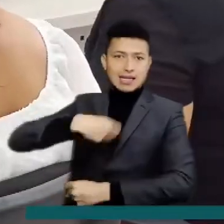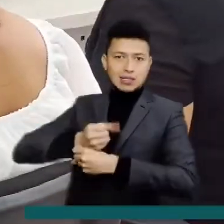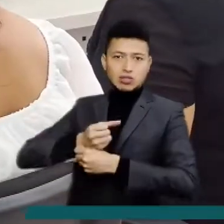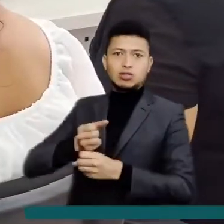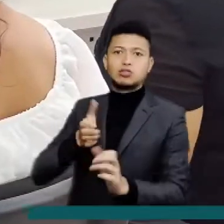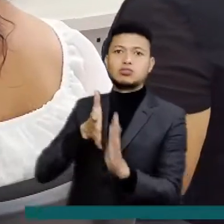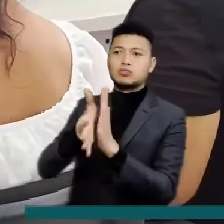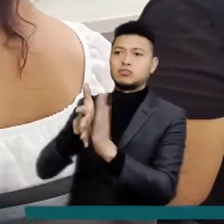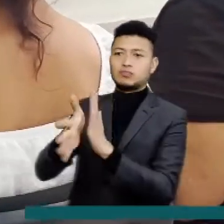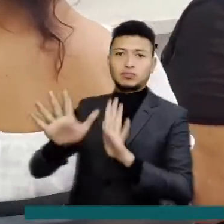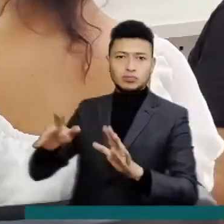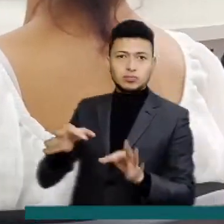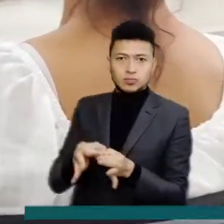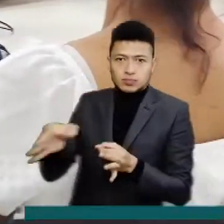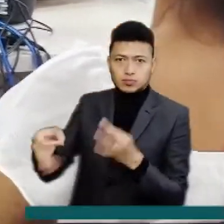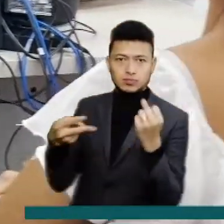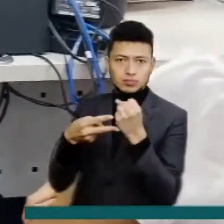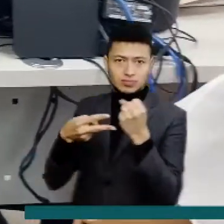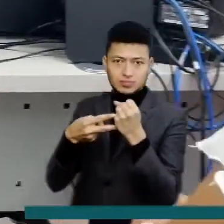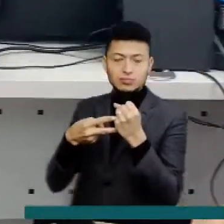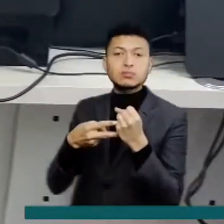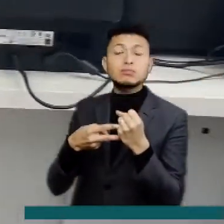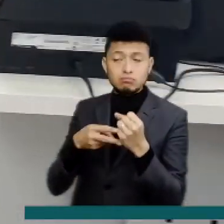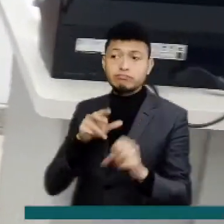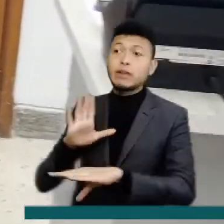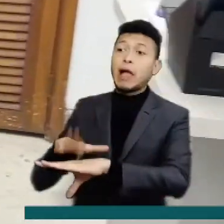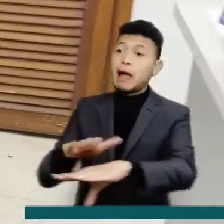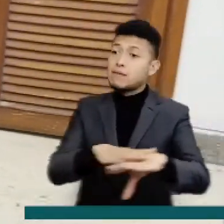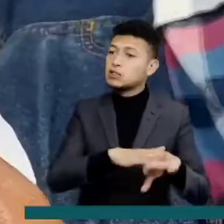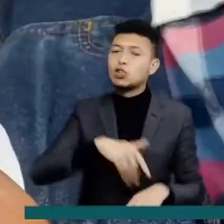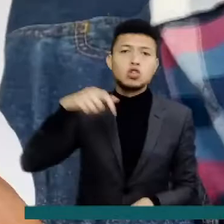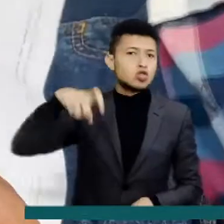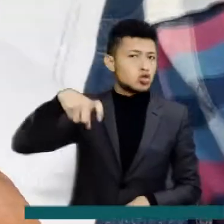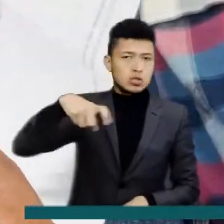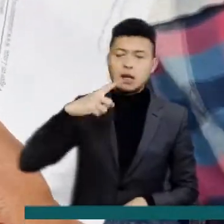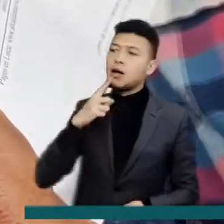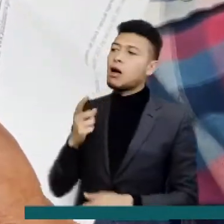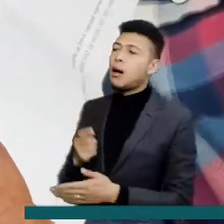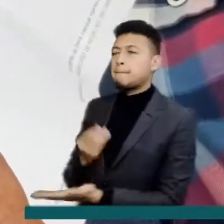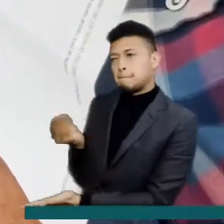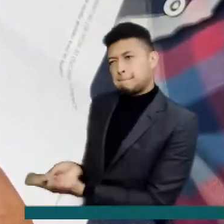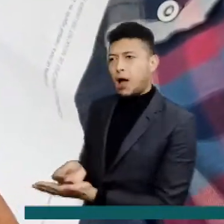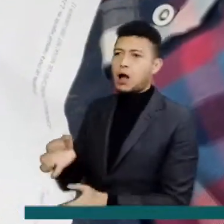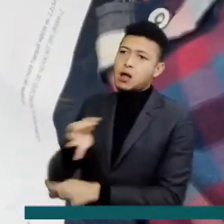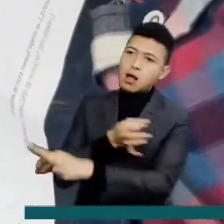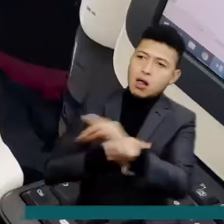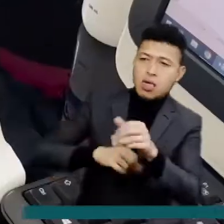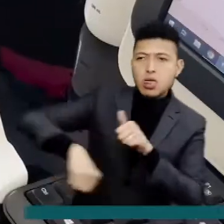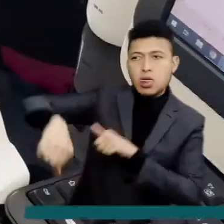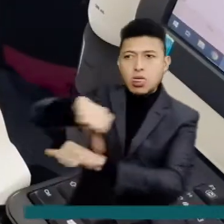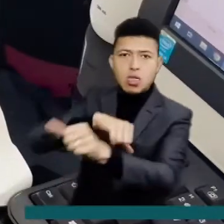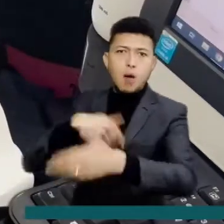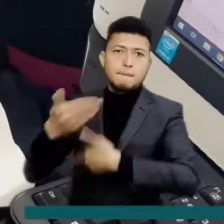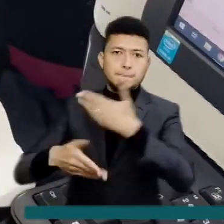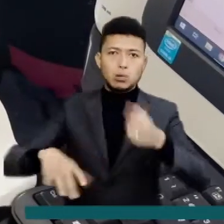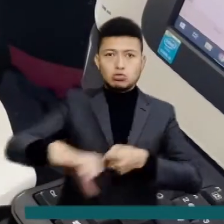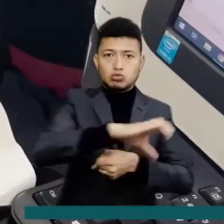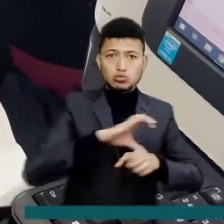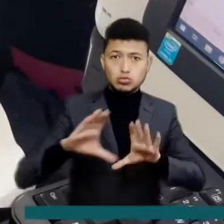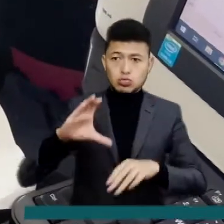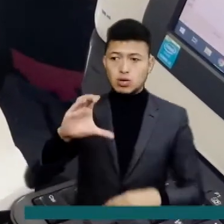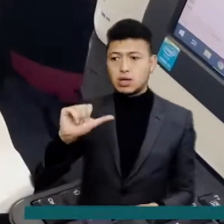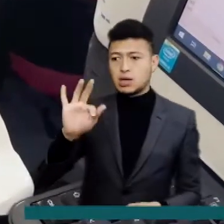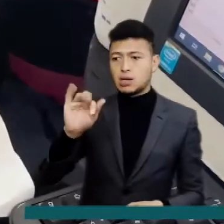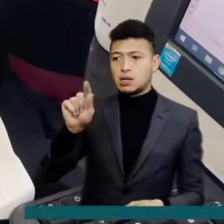del municipio de Neiva dio a conocer a la ciudadanía que no se necesitan intermediarios para los trámites de catastro en la ciudad, pues